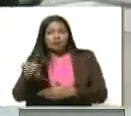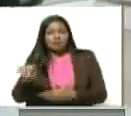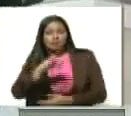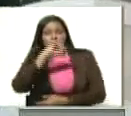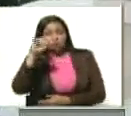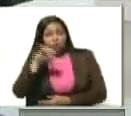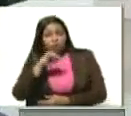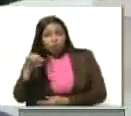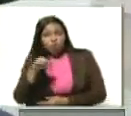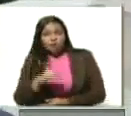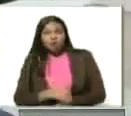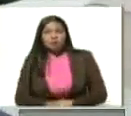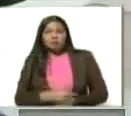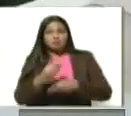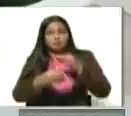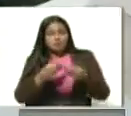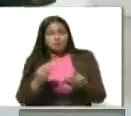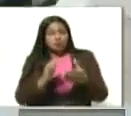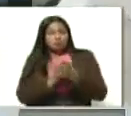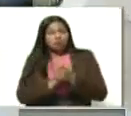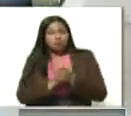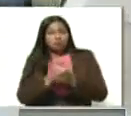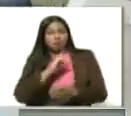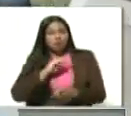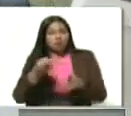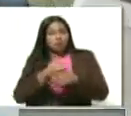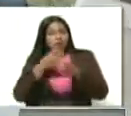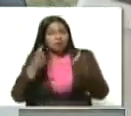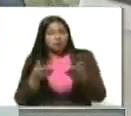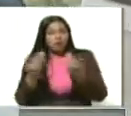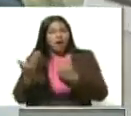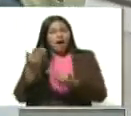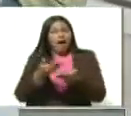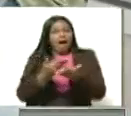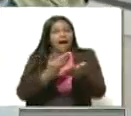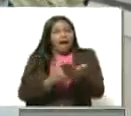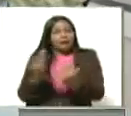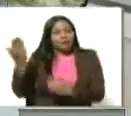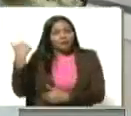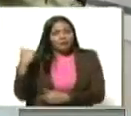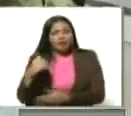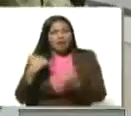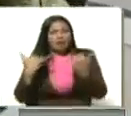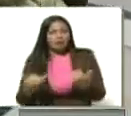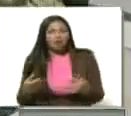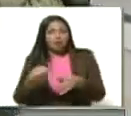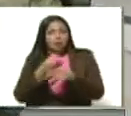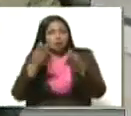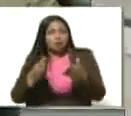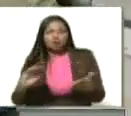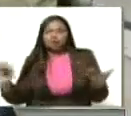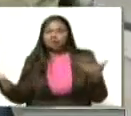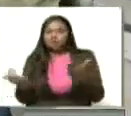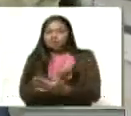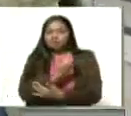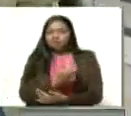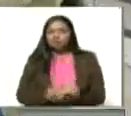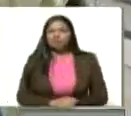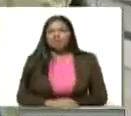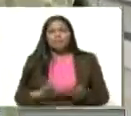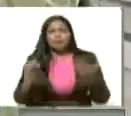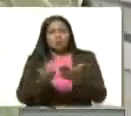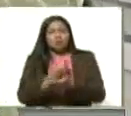Zulia. Con nuestra gobernación anterior y el actual gobernador la eliminó. Eliminó